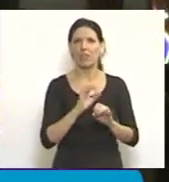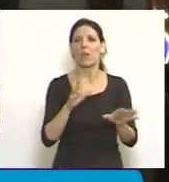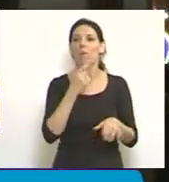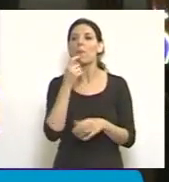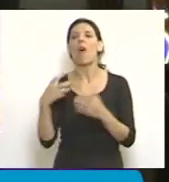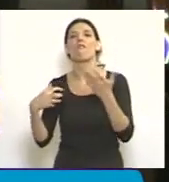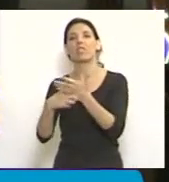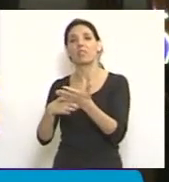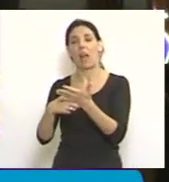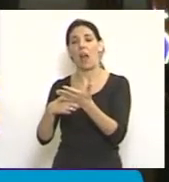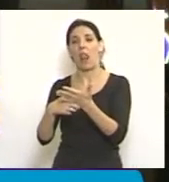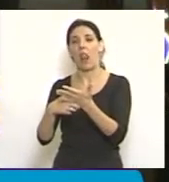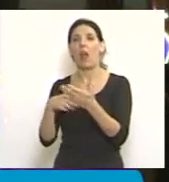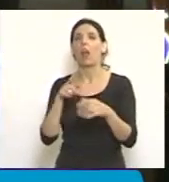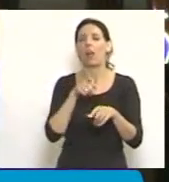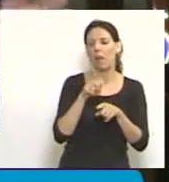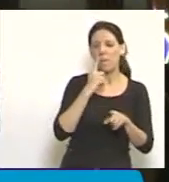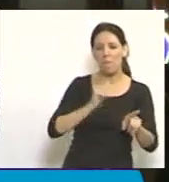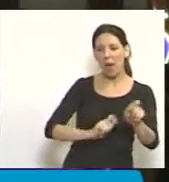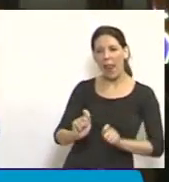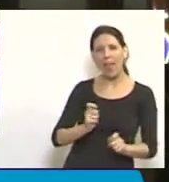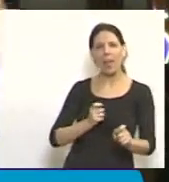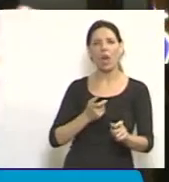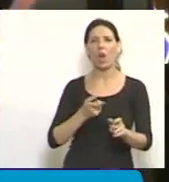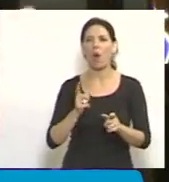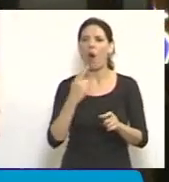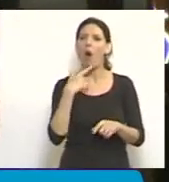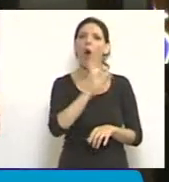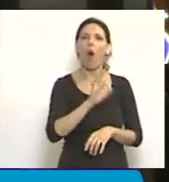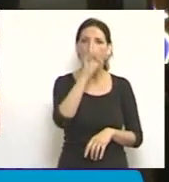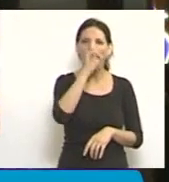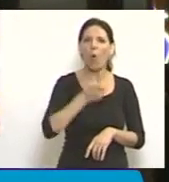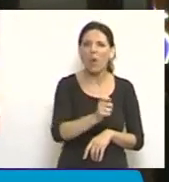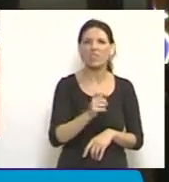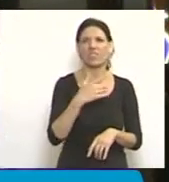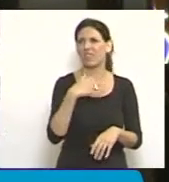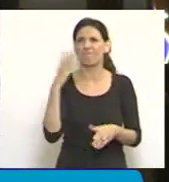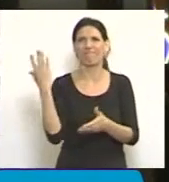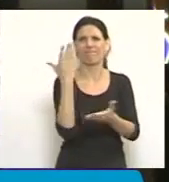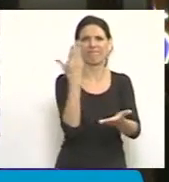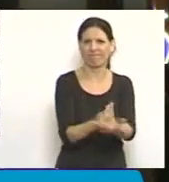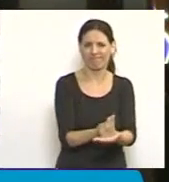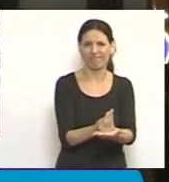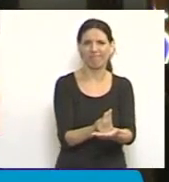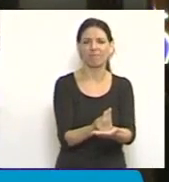competencia territorial, material, los puede obligar a trabajar con otros fiscales. Es decir,